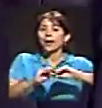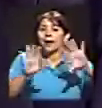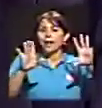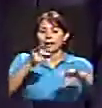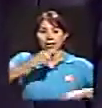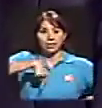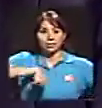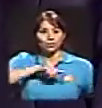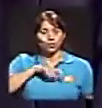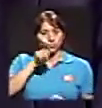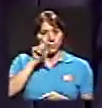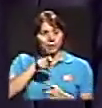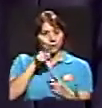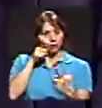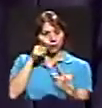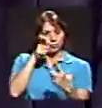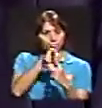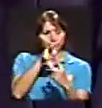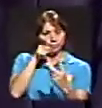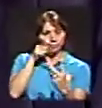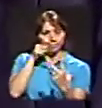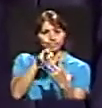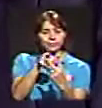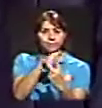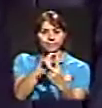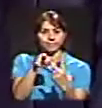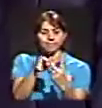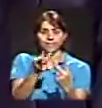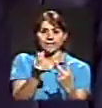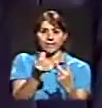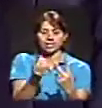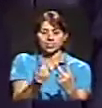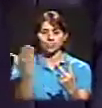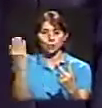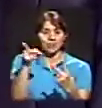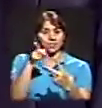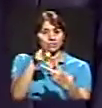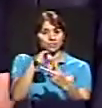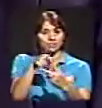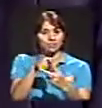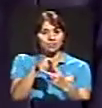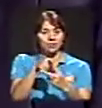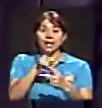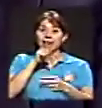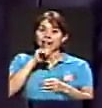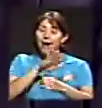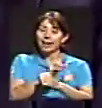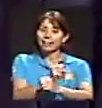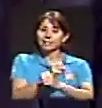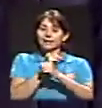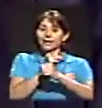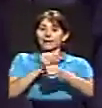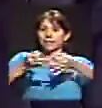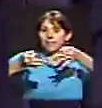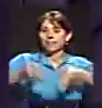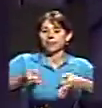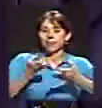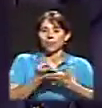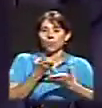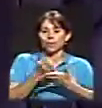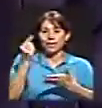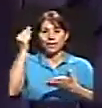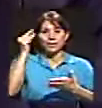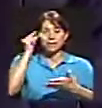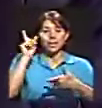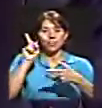balancear dos objetivos fundamentales en las finanzas públicas. Una es garantizar la integridad económica del Estado y la otra es ayudar a